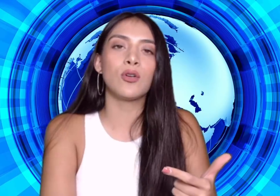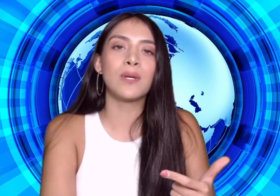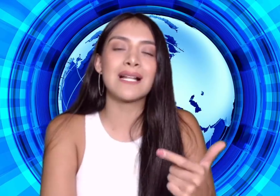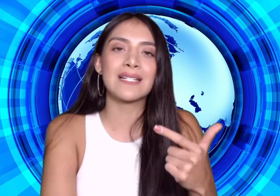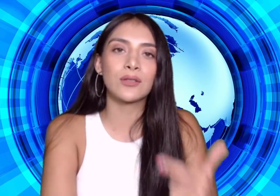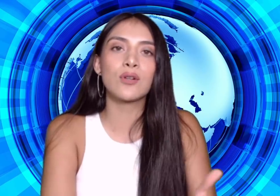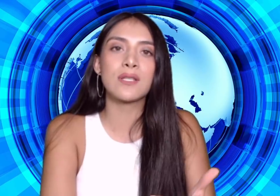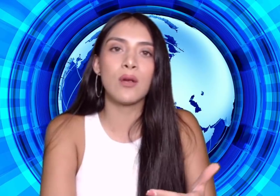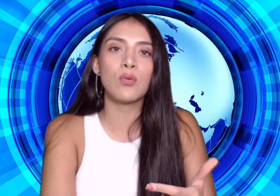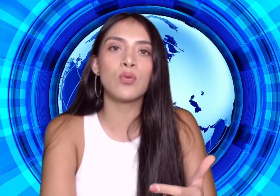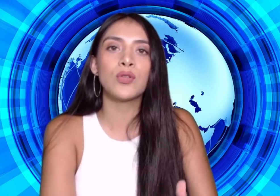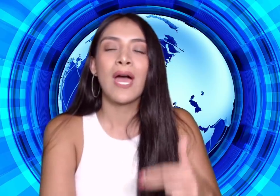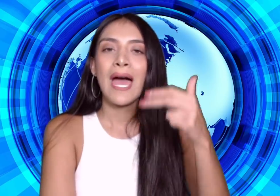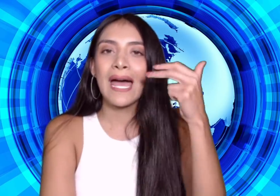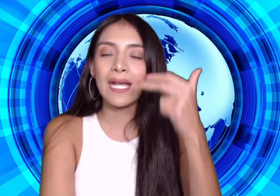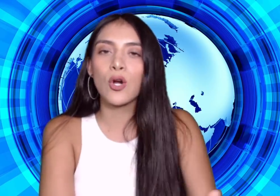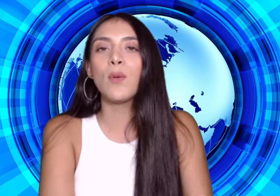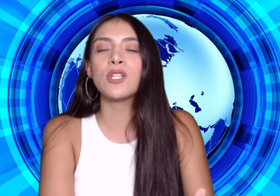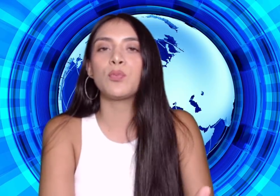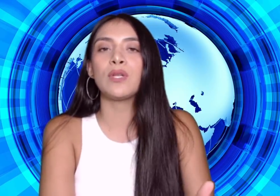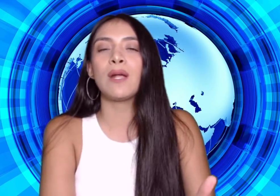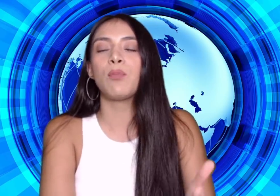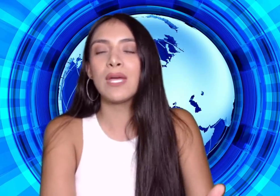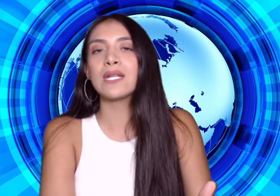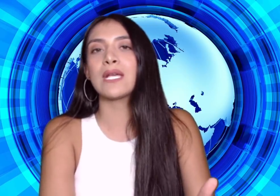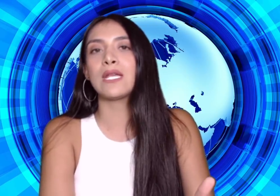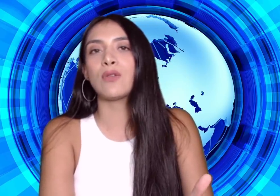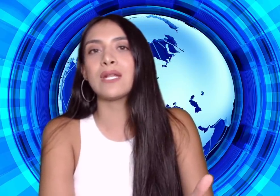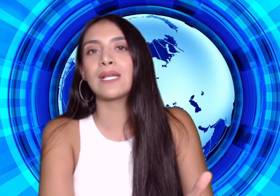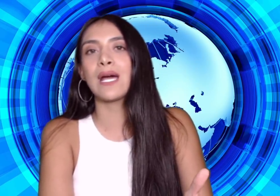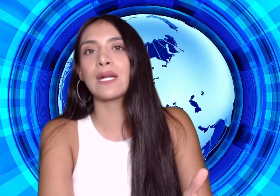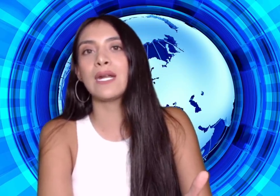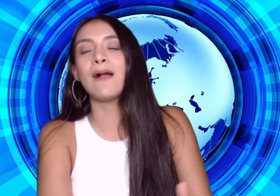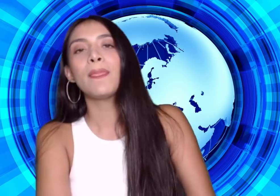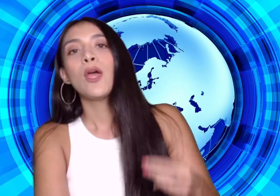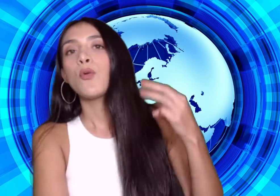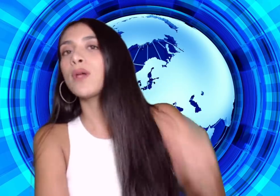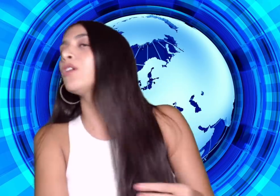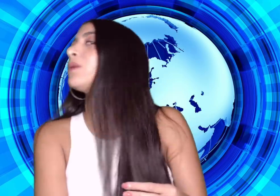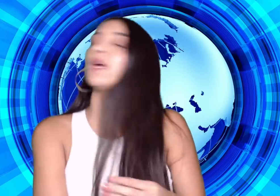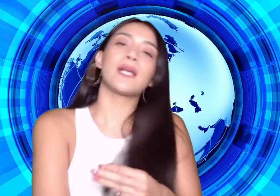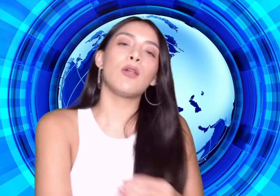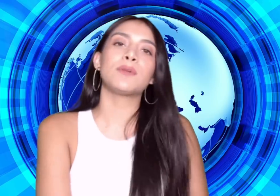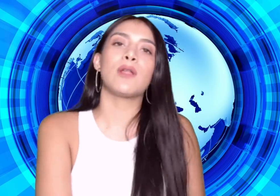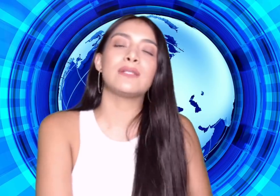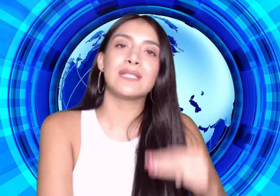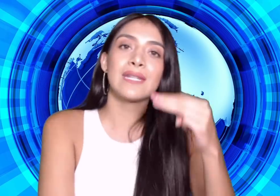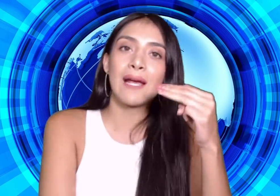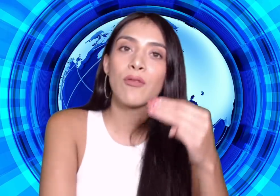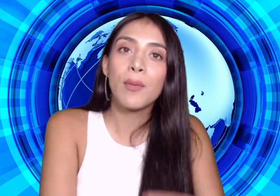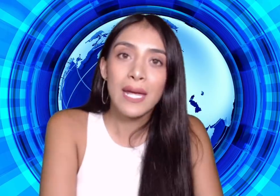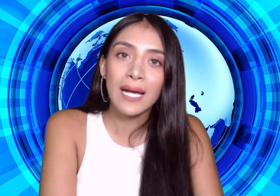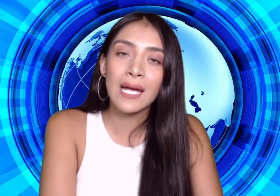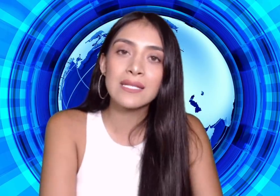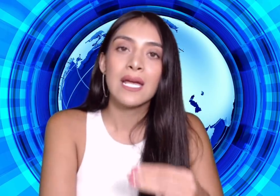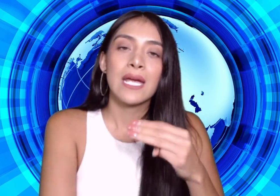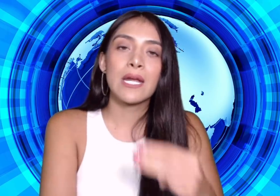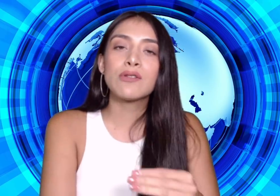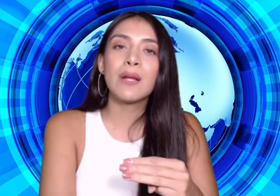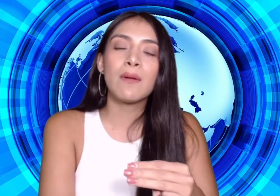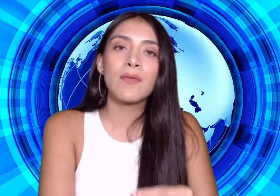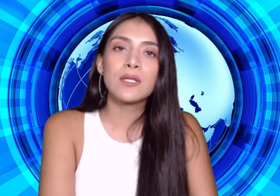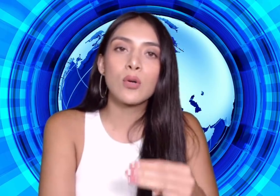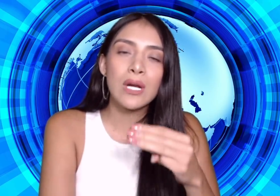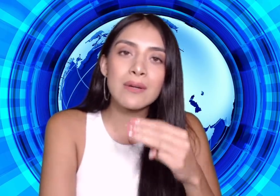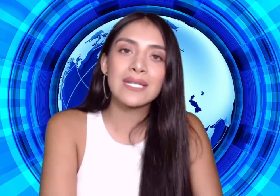inyección económica al sector salud, a que jóvenes puedan estudiar esta carrera. No hay que olvidar que López Obrador está entregando becas, y